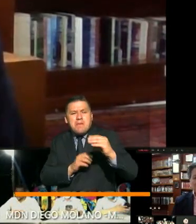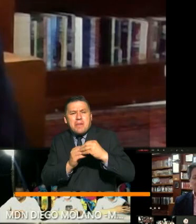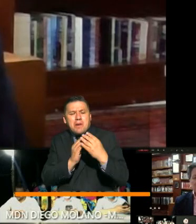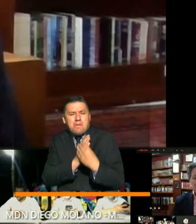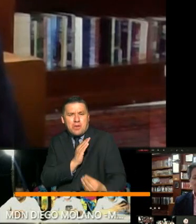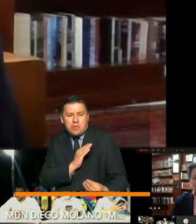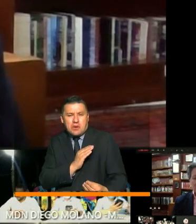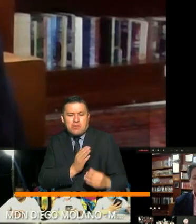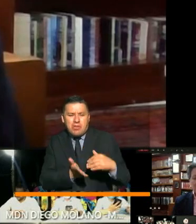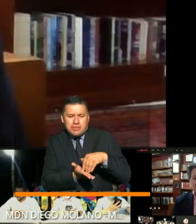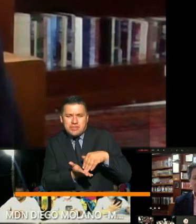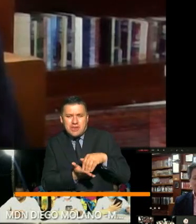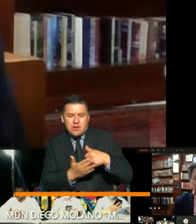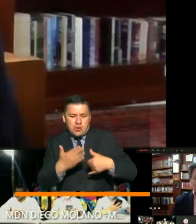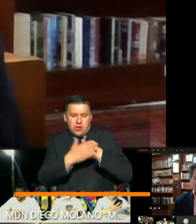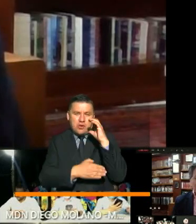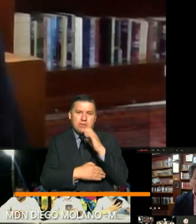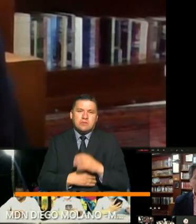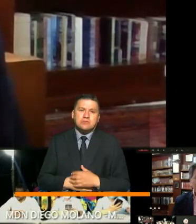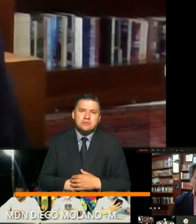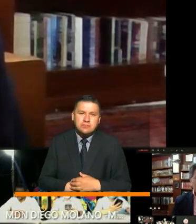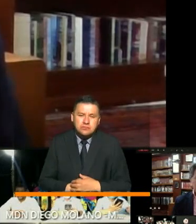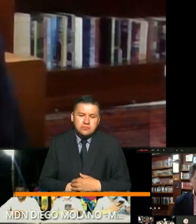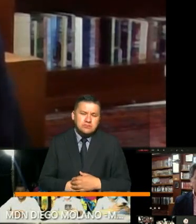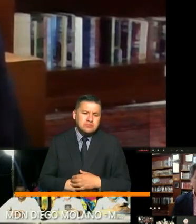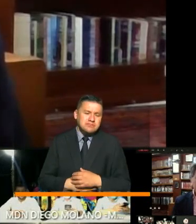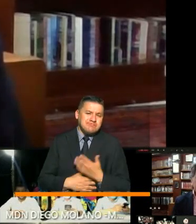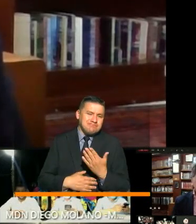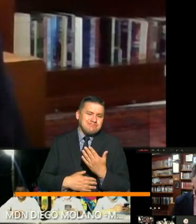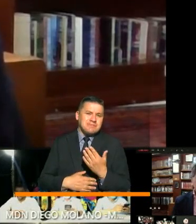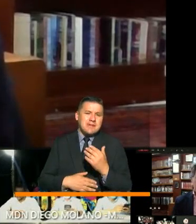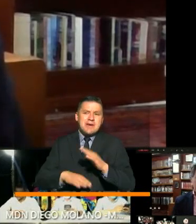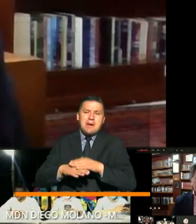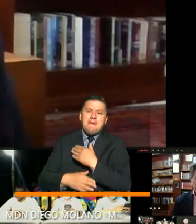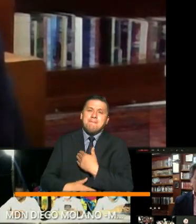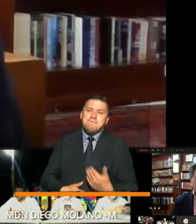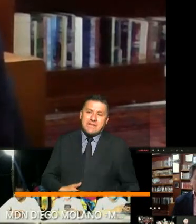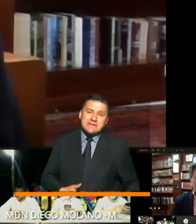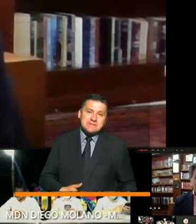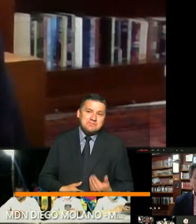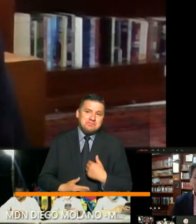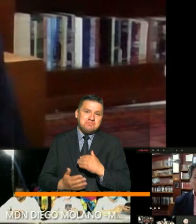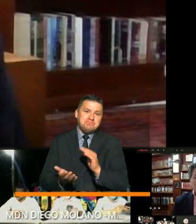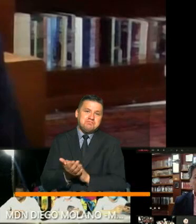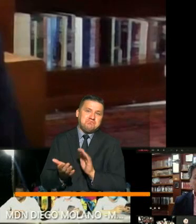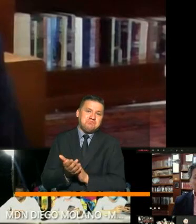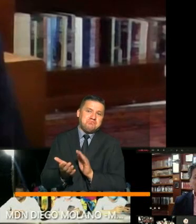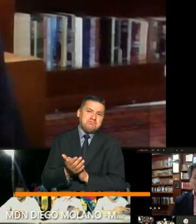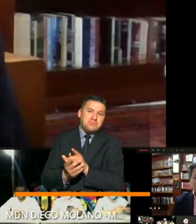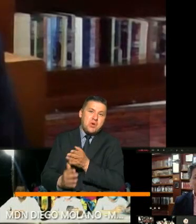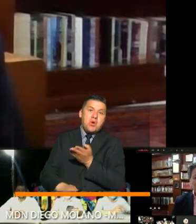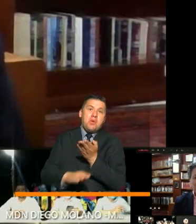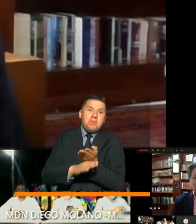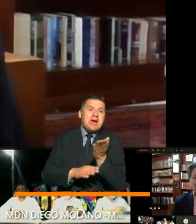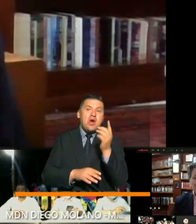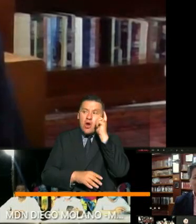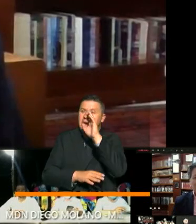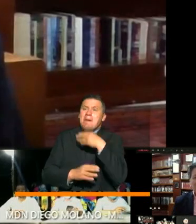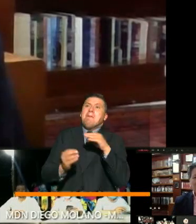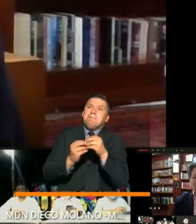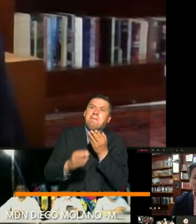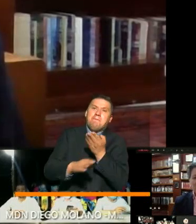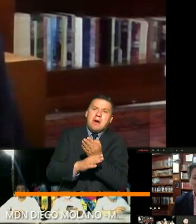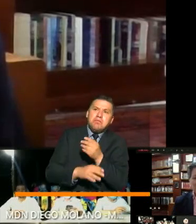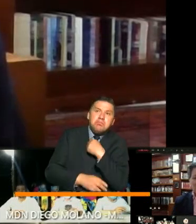más pobres y vulnerables del país. Y en este contexto, presidente, pues aplaudimos la nueva propuesta del gobierno